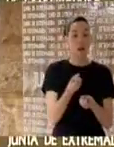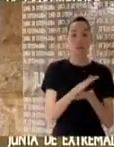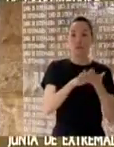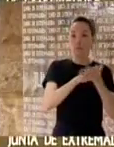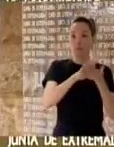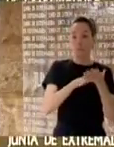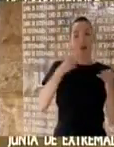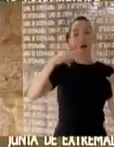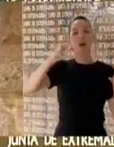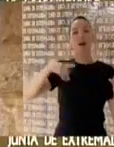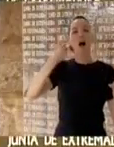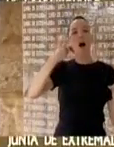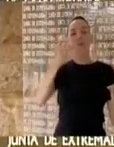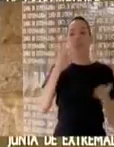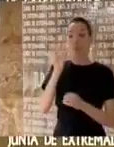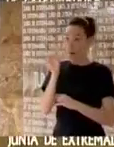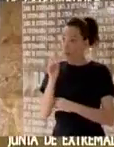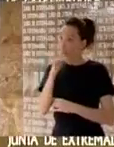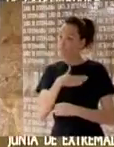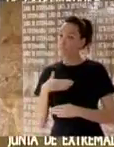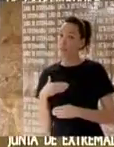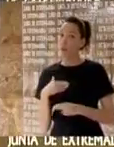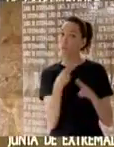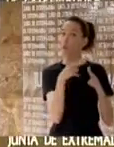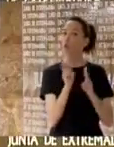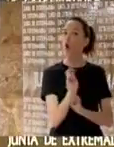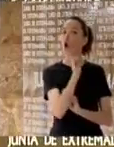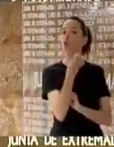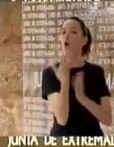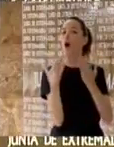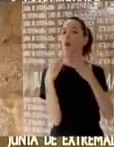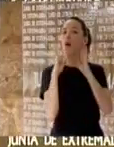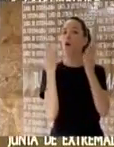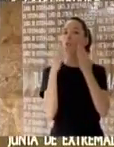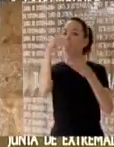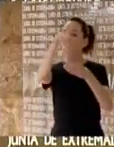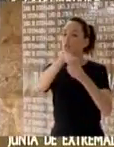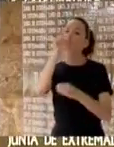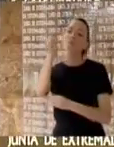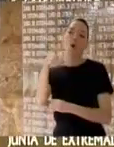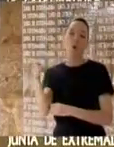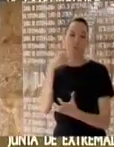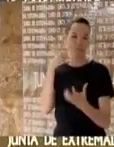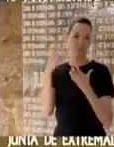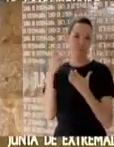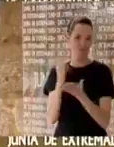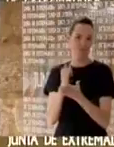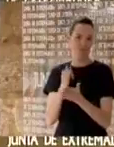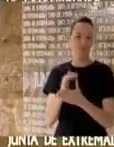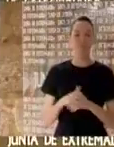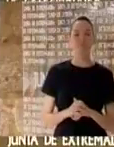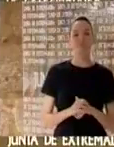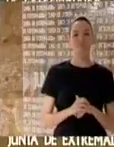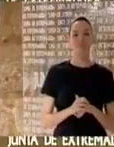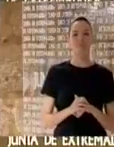no dialogar con el conjunto de fuerzas parlamentarias en el Congreso de los Diputados. Y les pongo un punto y